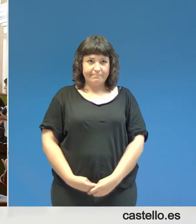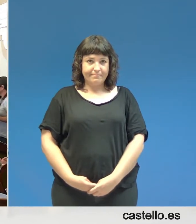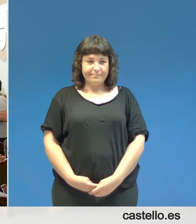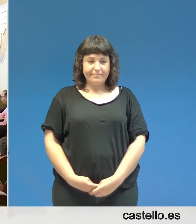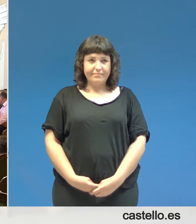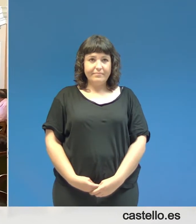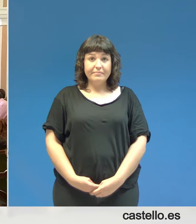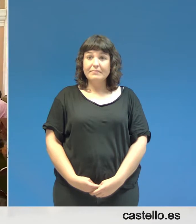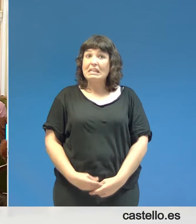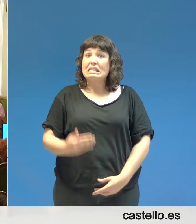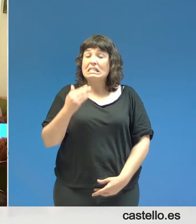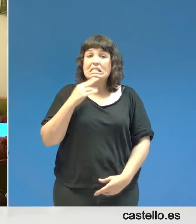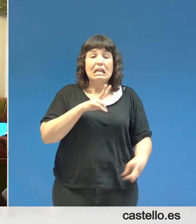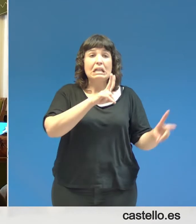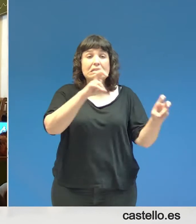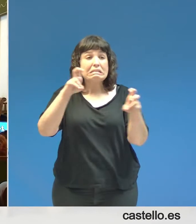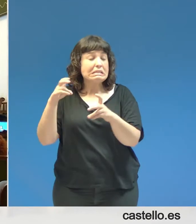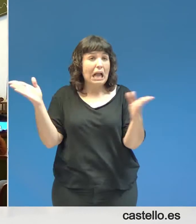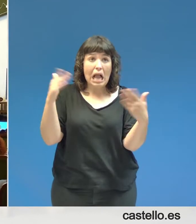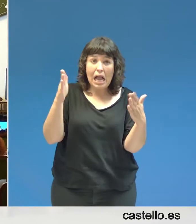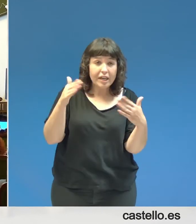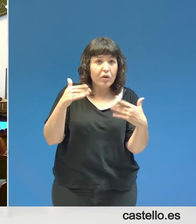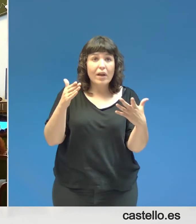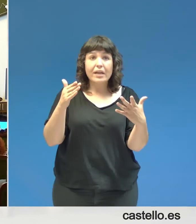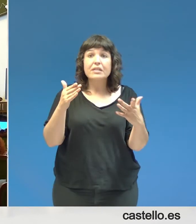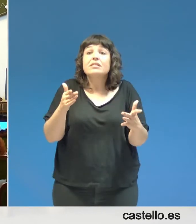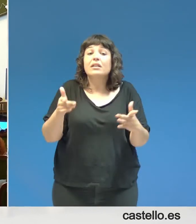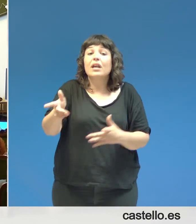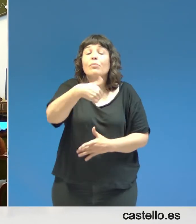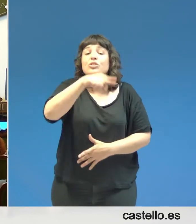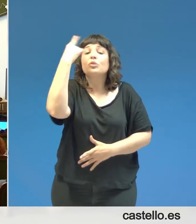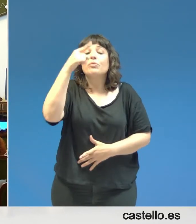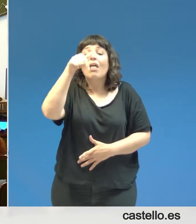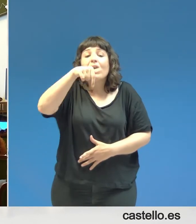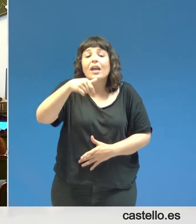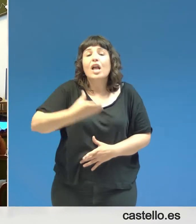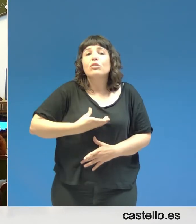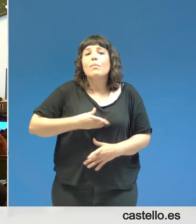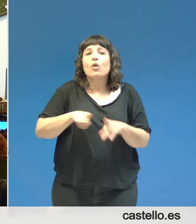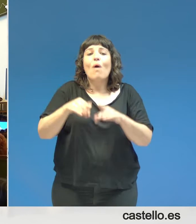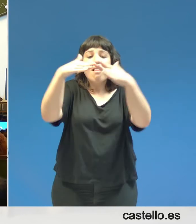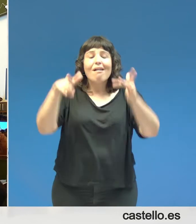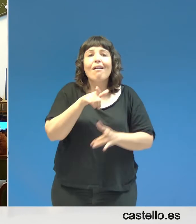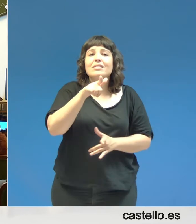No habiendo más asuntos que tratar, y siempre que sepáis que esta es vuestra casa, siempre levantamos la sesión.